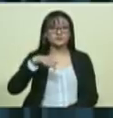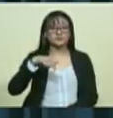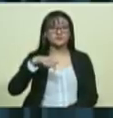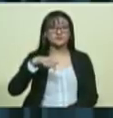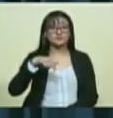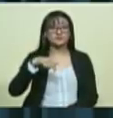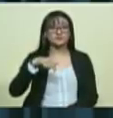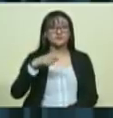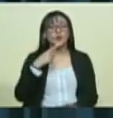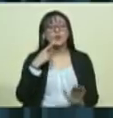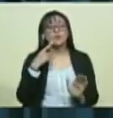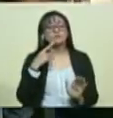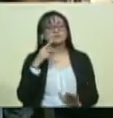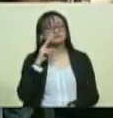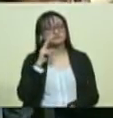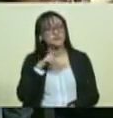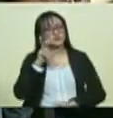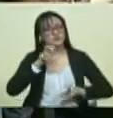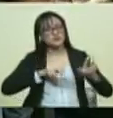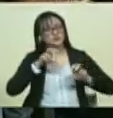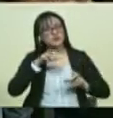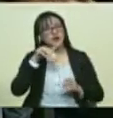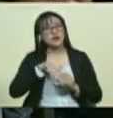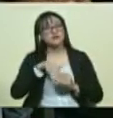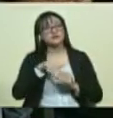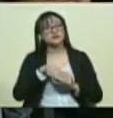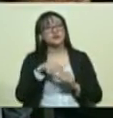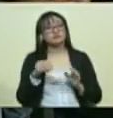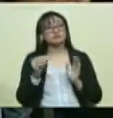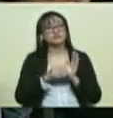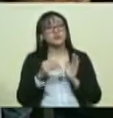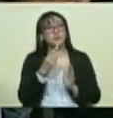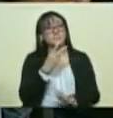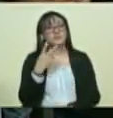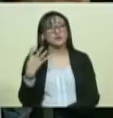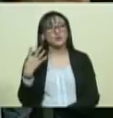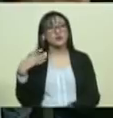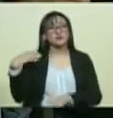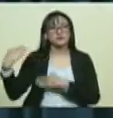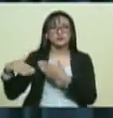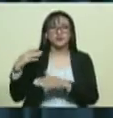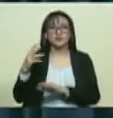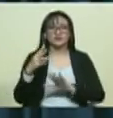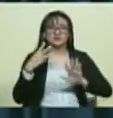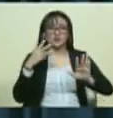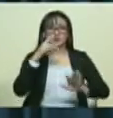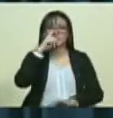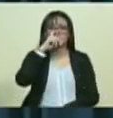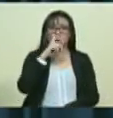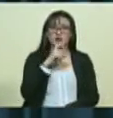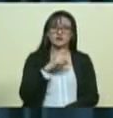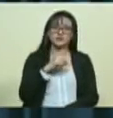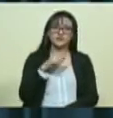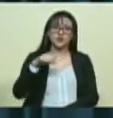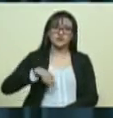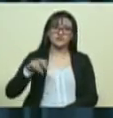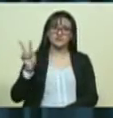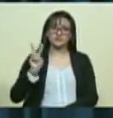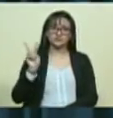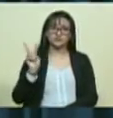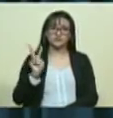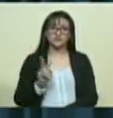la elección número 24 en los últimos 18 años en venezuela